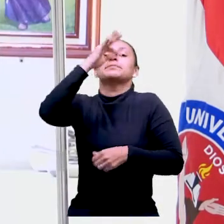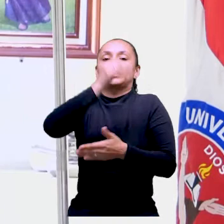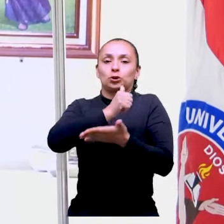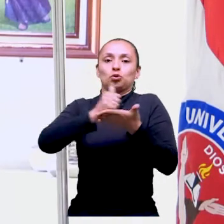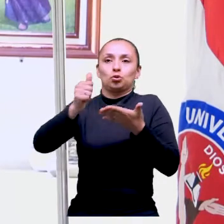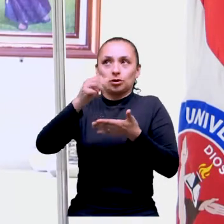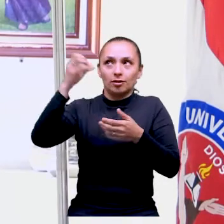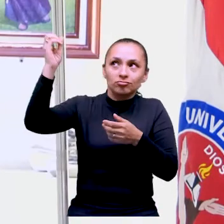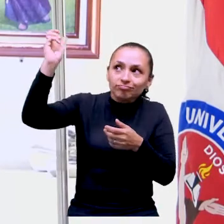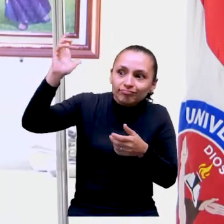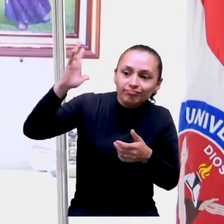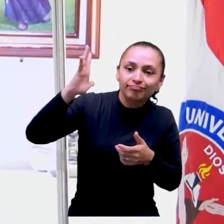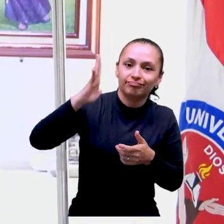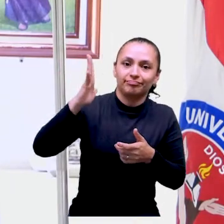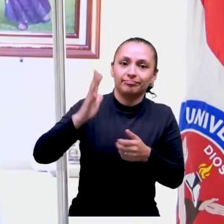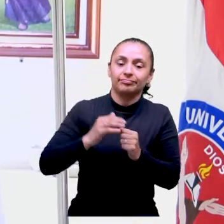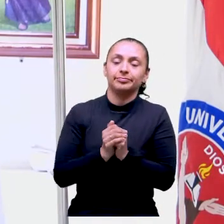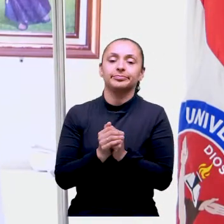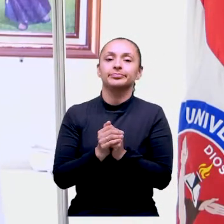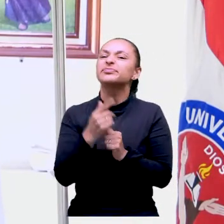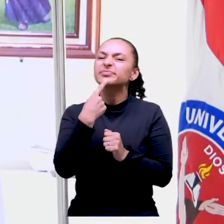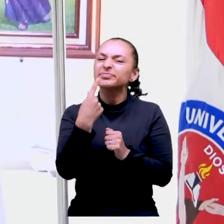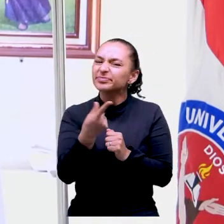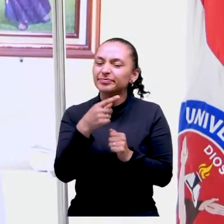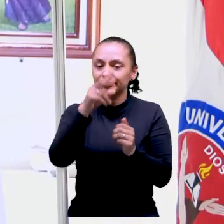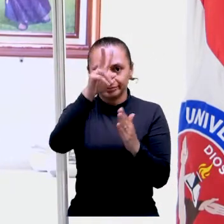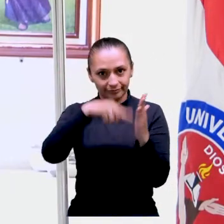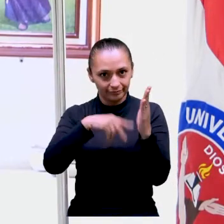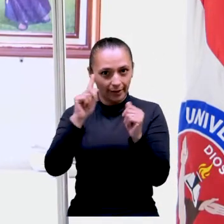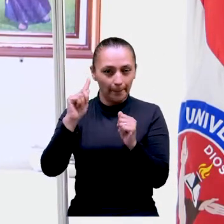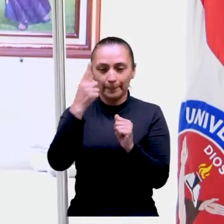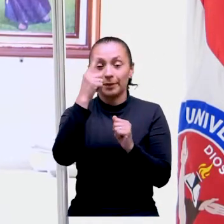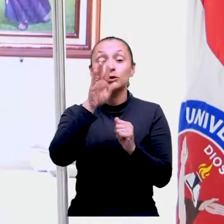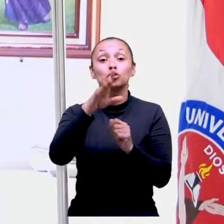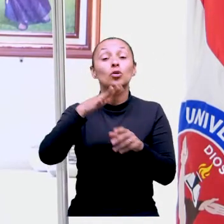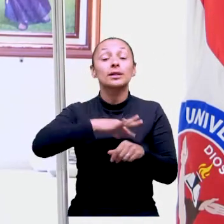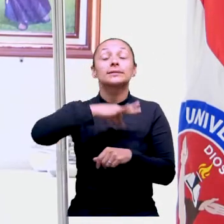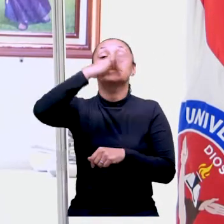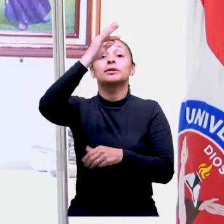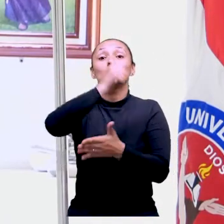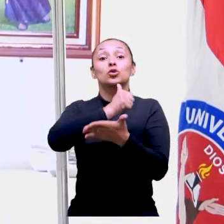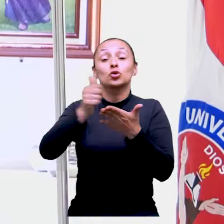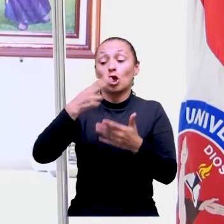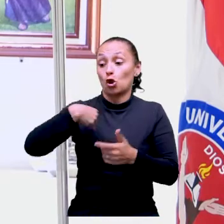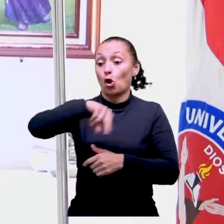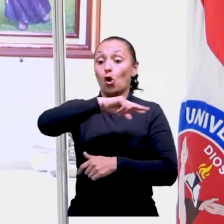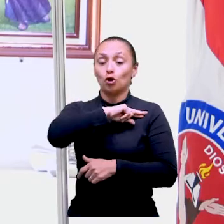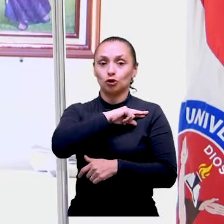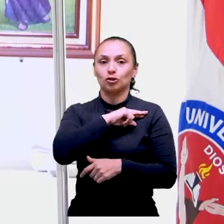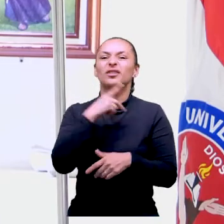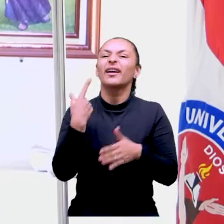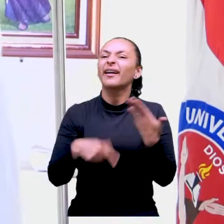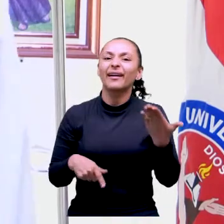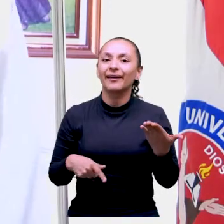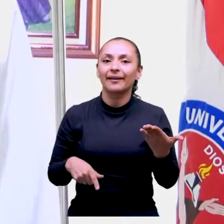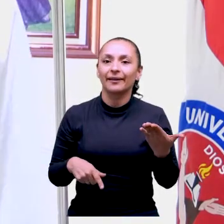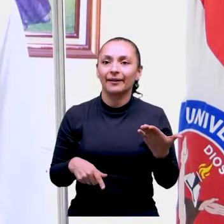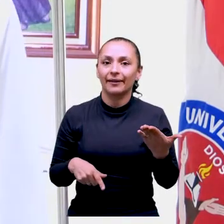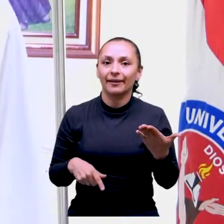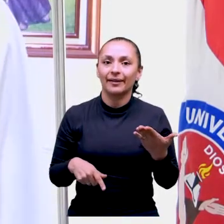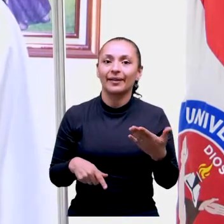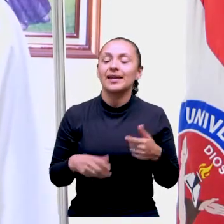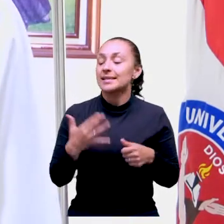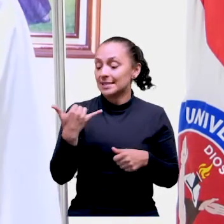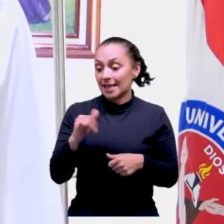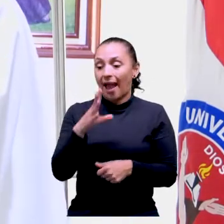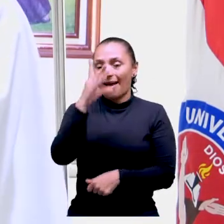iluminada por el espíritu santo porque miren muy bien qué nos dice la primera lectura el espíritu santo y